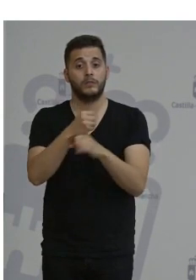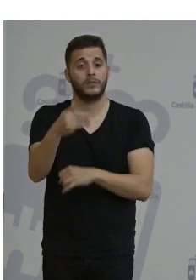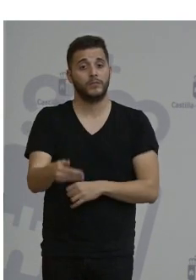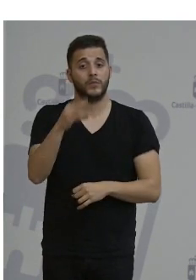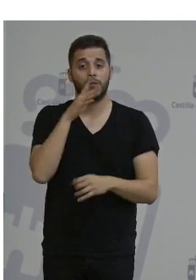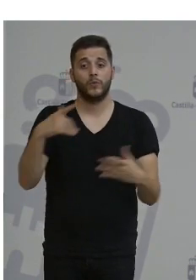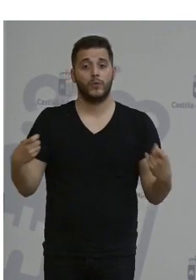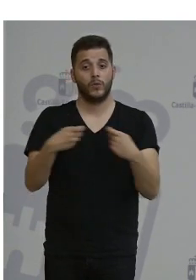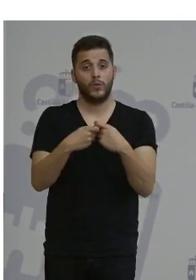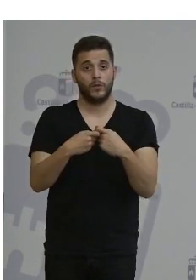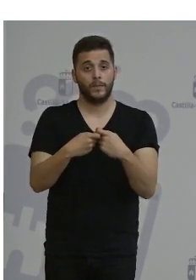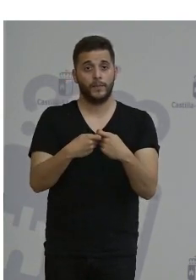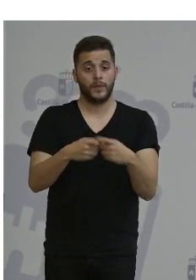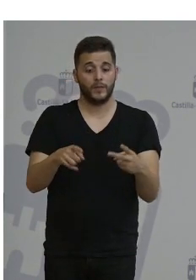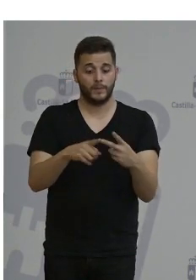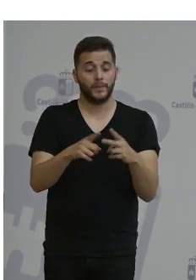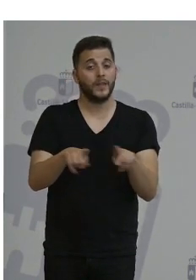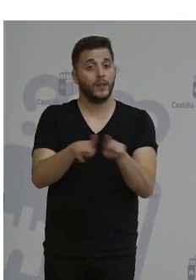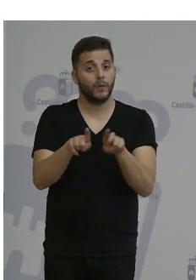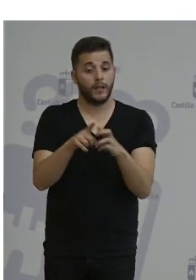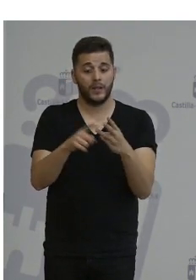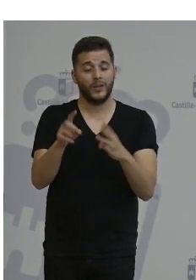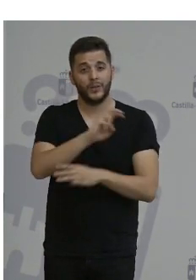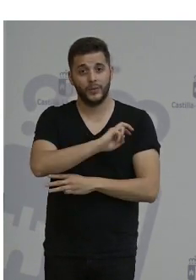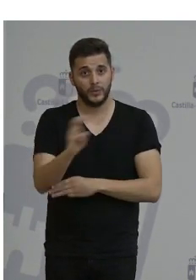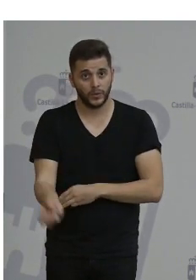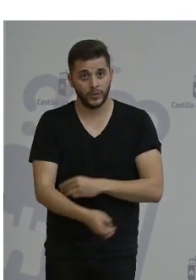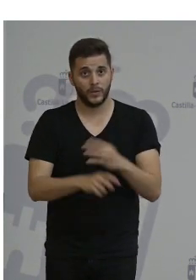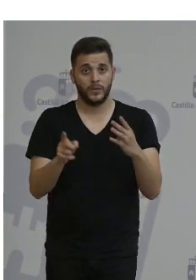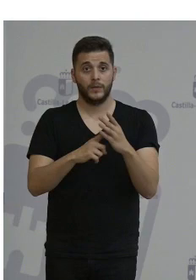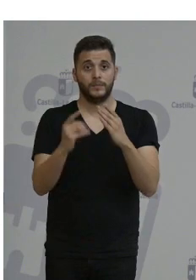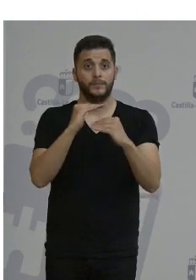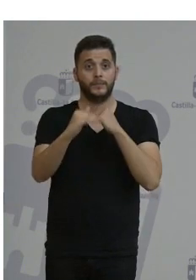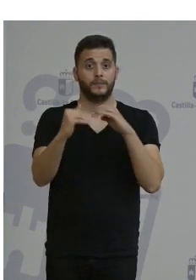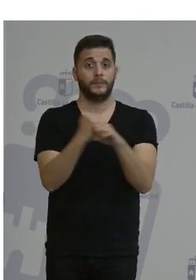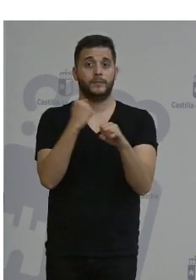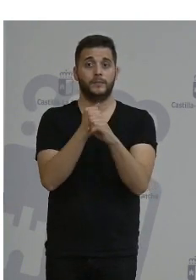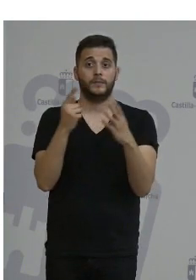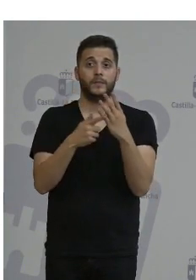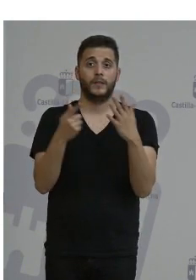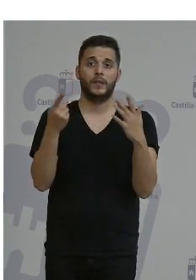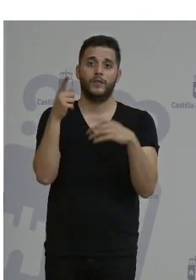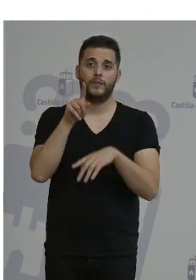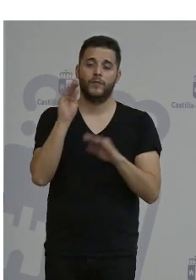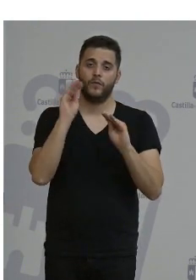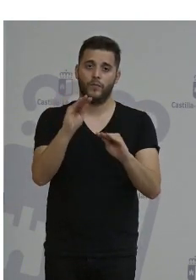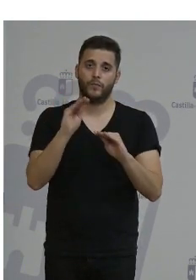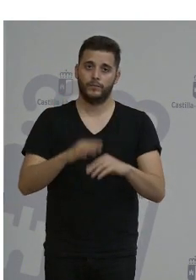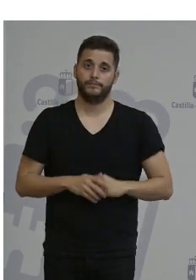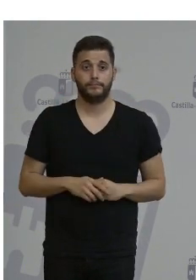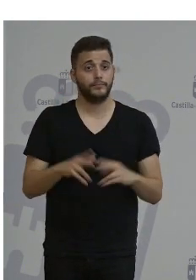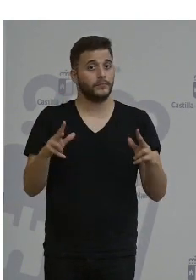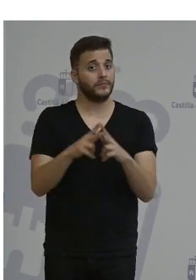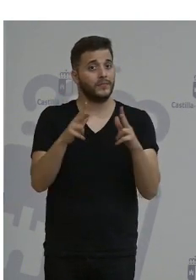conciliación, de la igualdad, de la diversidad, de la estabilidad en el empleo y de la formación. La sociedad